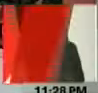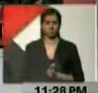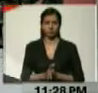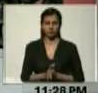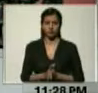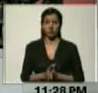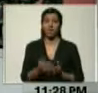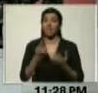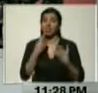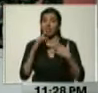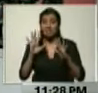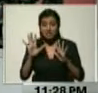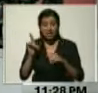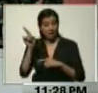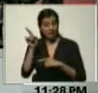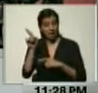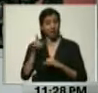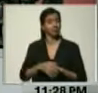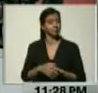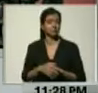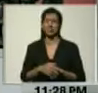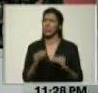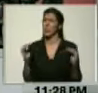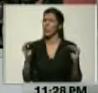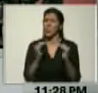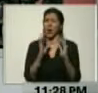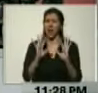Dice Rajoy, exactamente lo mismo que hizo